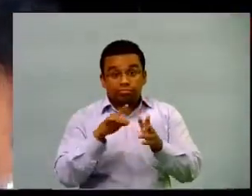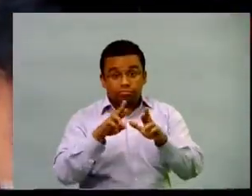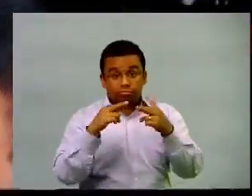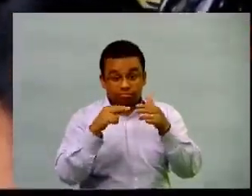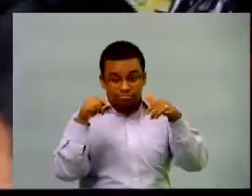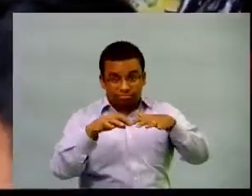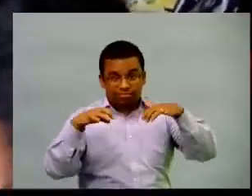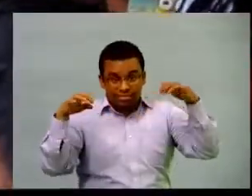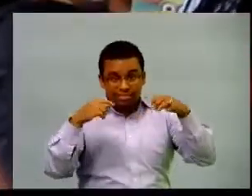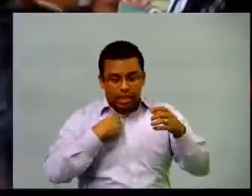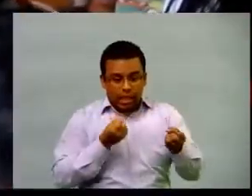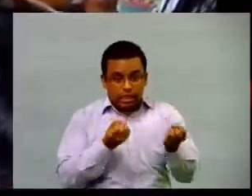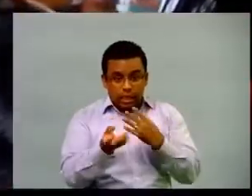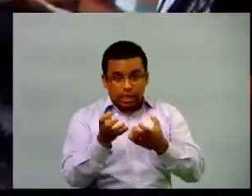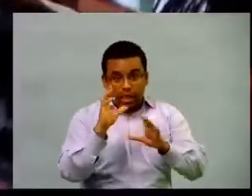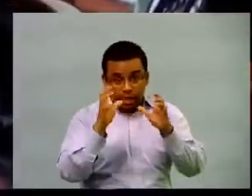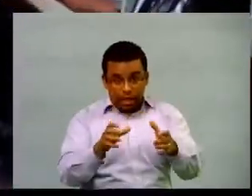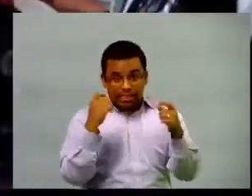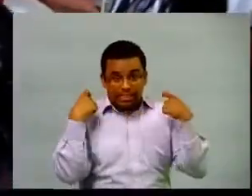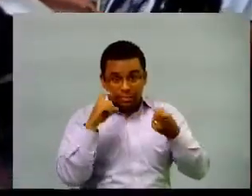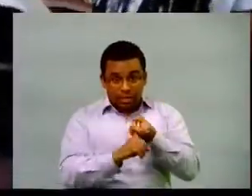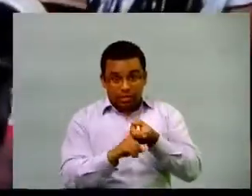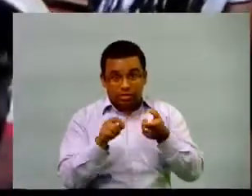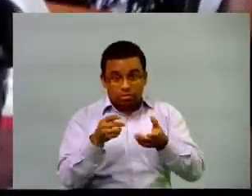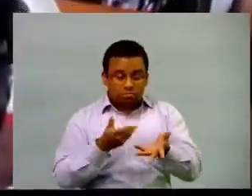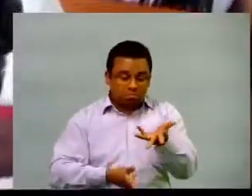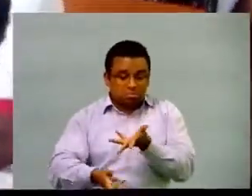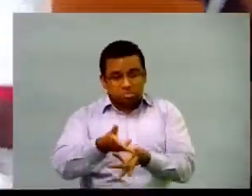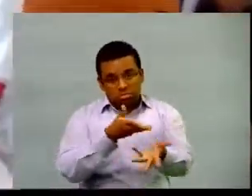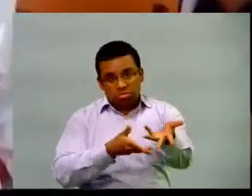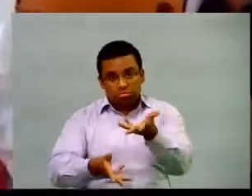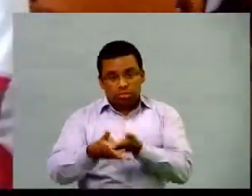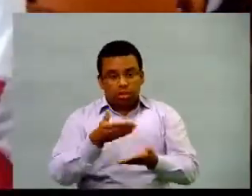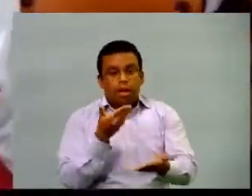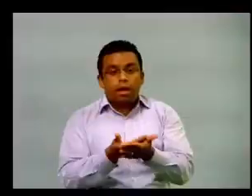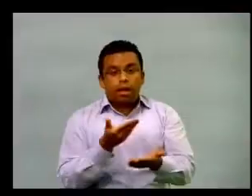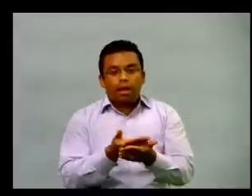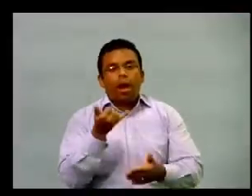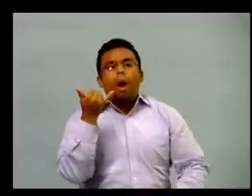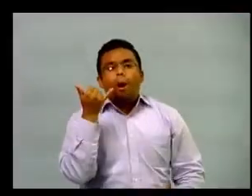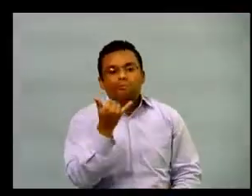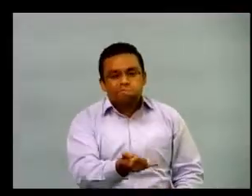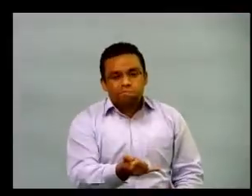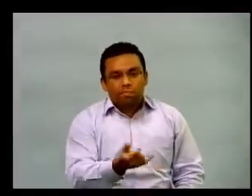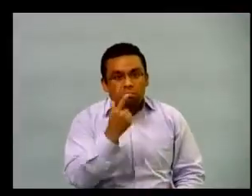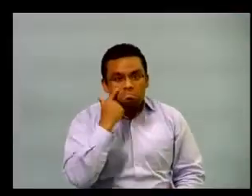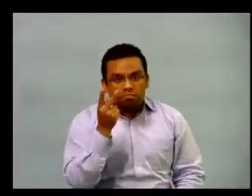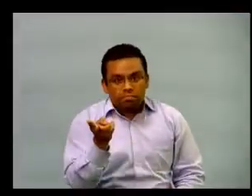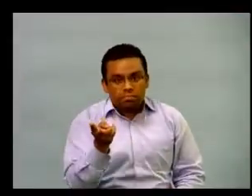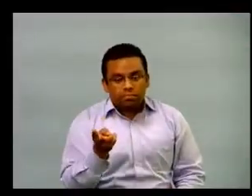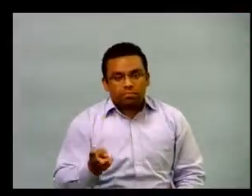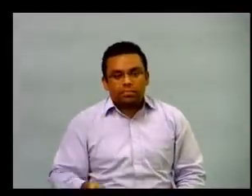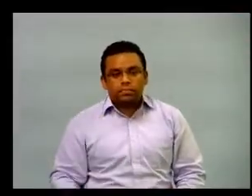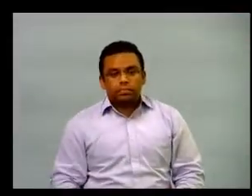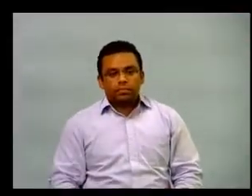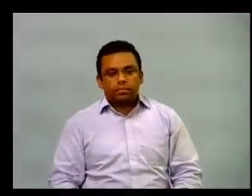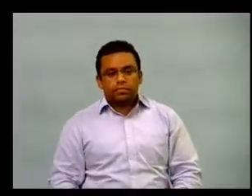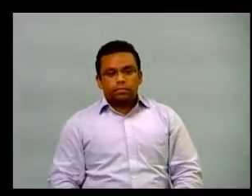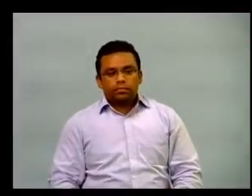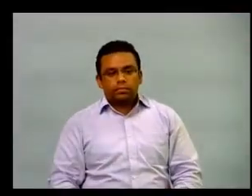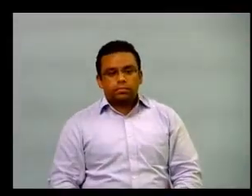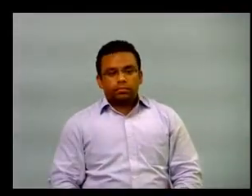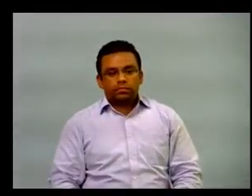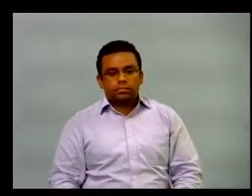para retroalimentar las clases de español, se empezó a hacer evidente esta situación. Yo empecé a trabajar